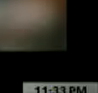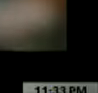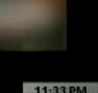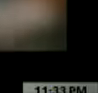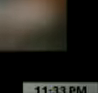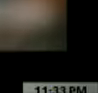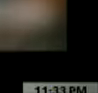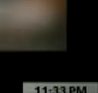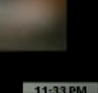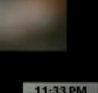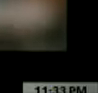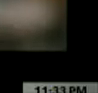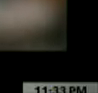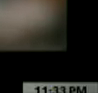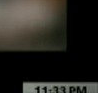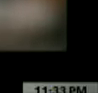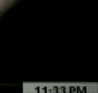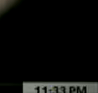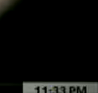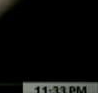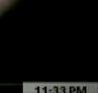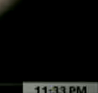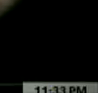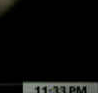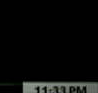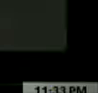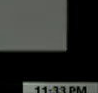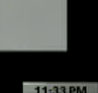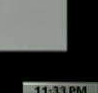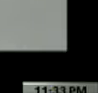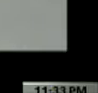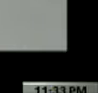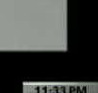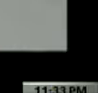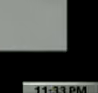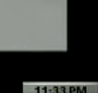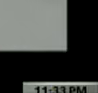señora perdió la vida en una alambrada. Mi profesión es terrorista.